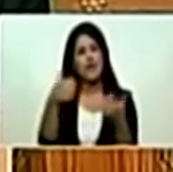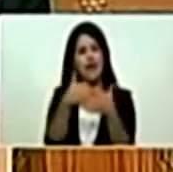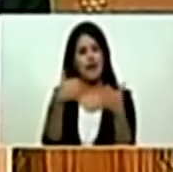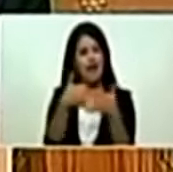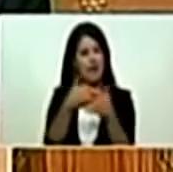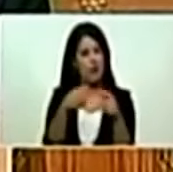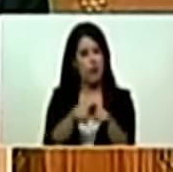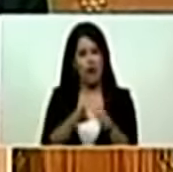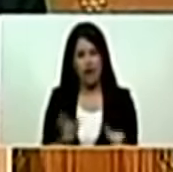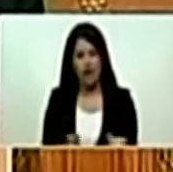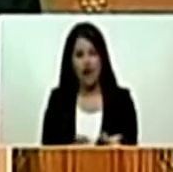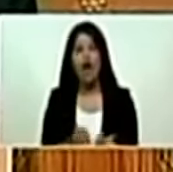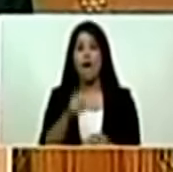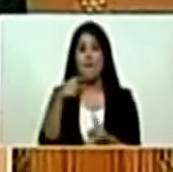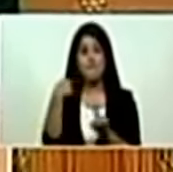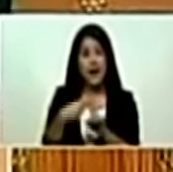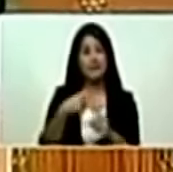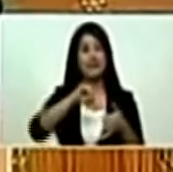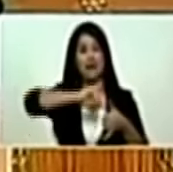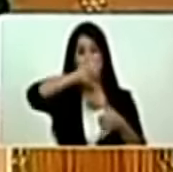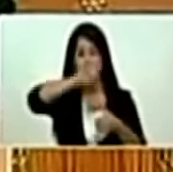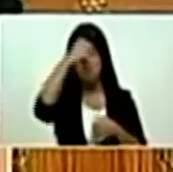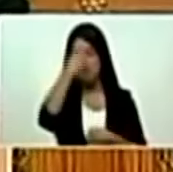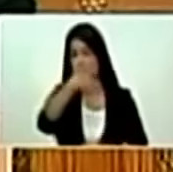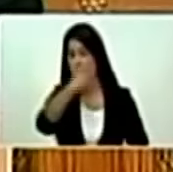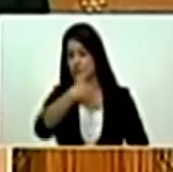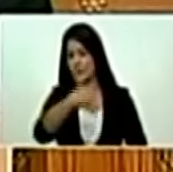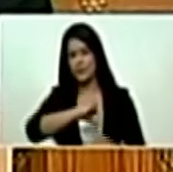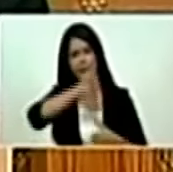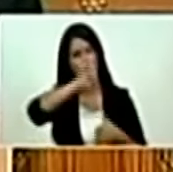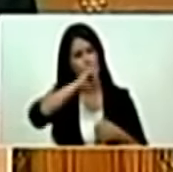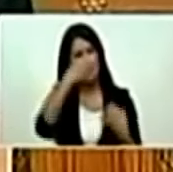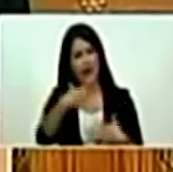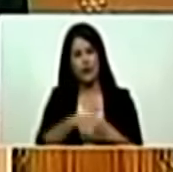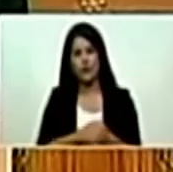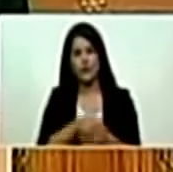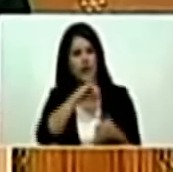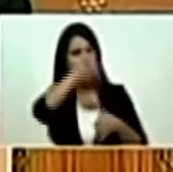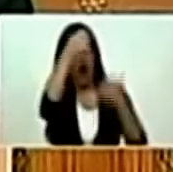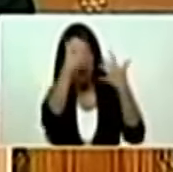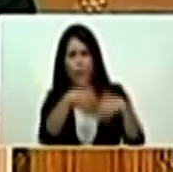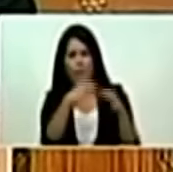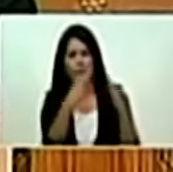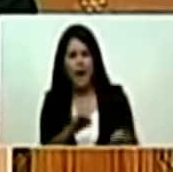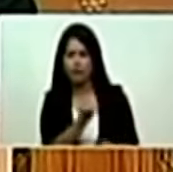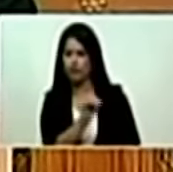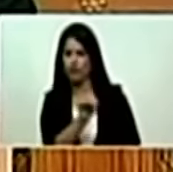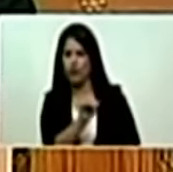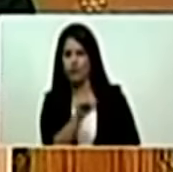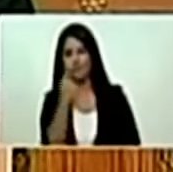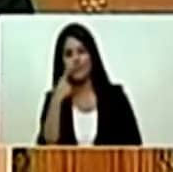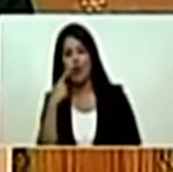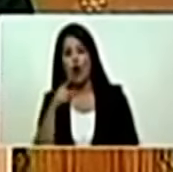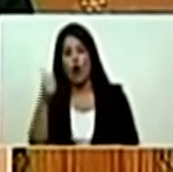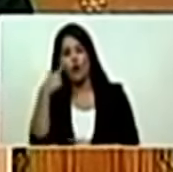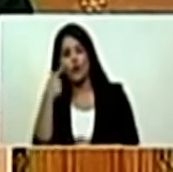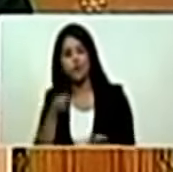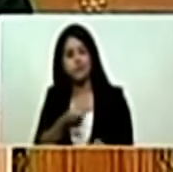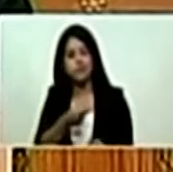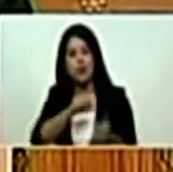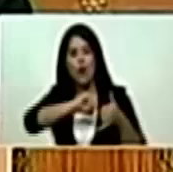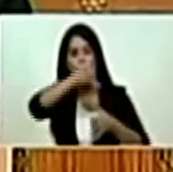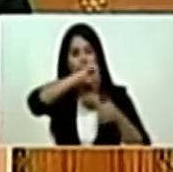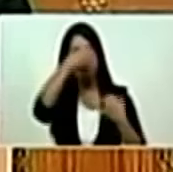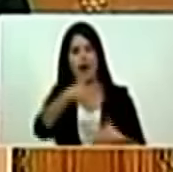ahora, hace apenas unas dos horas, diría yo, me llamó otra vez el vicepresidente para proponernos